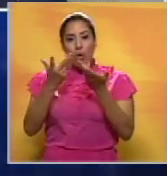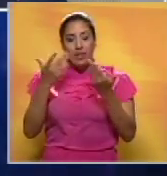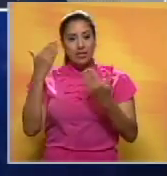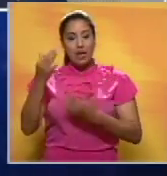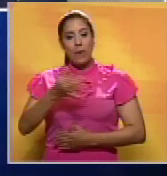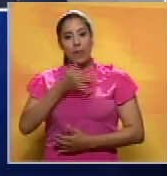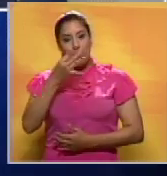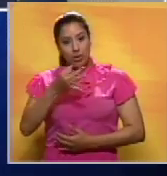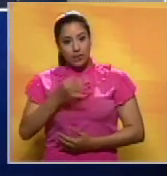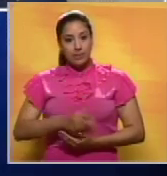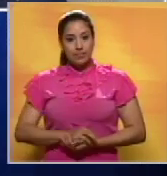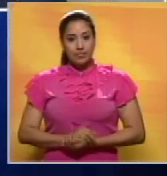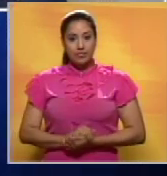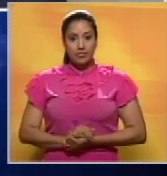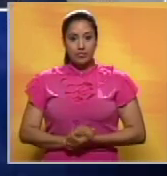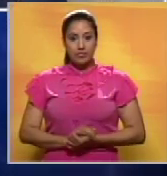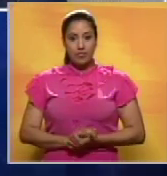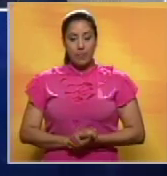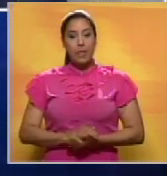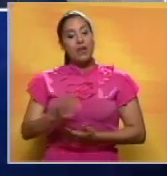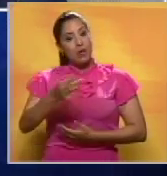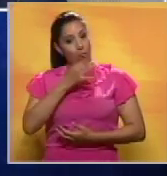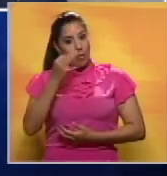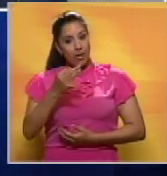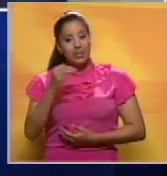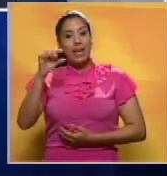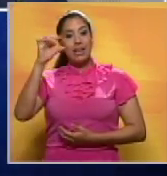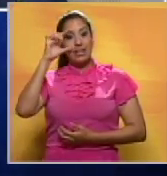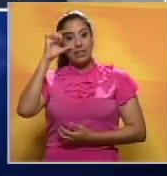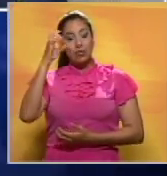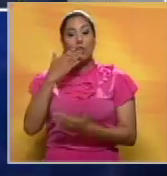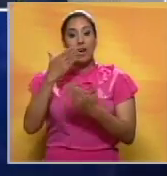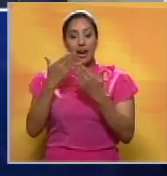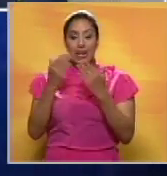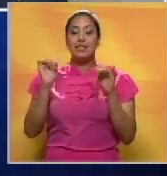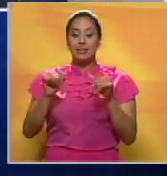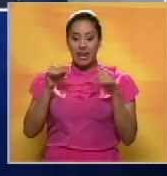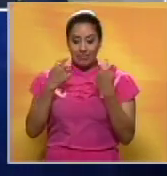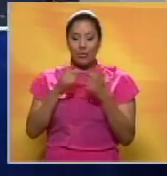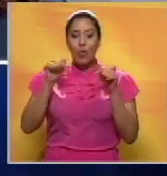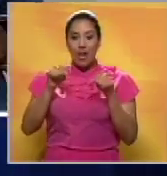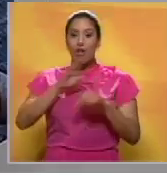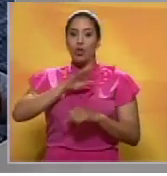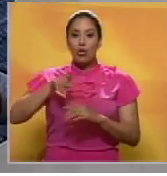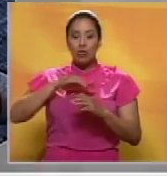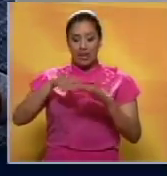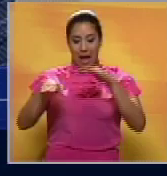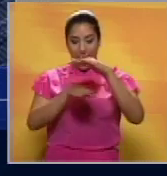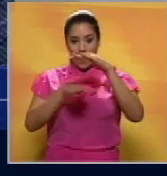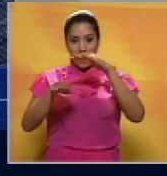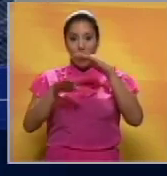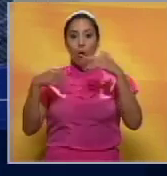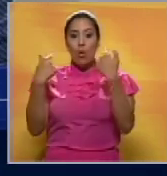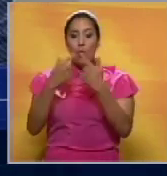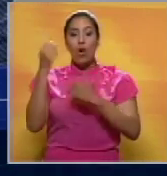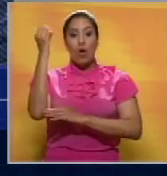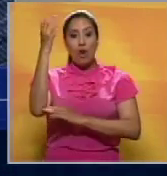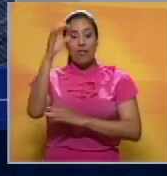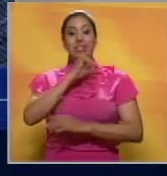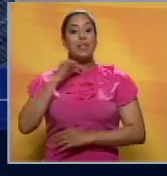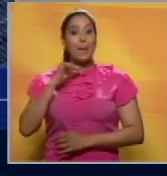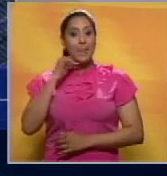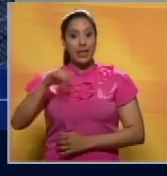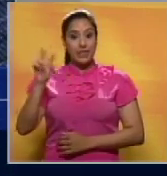amplía. Adelante, Lirio, buenas tardes. Buenas tardes, Néstor, gracias. Exactamente como lo decías, estamos en la planta baja de la sede de la Conferencia